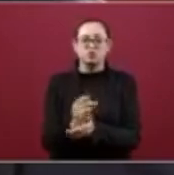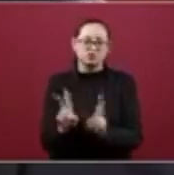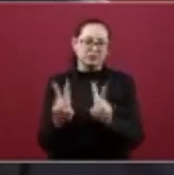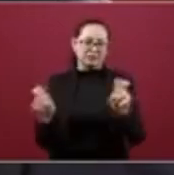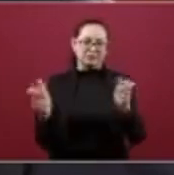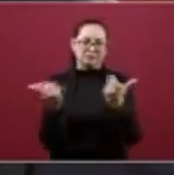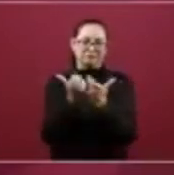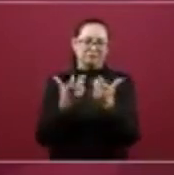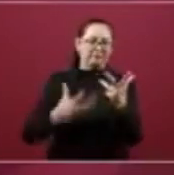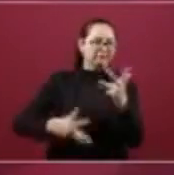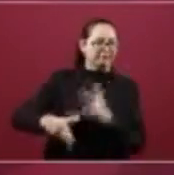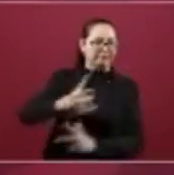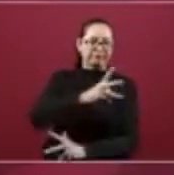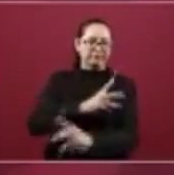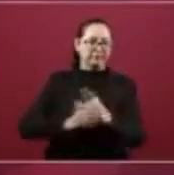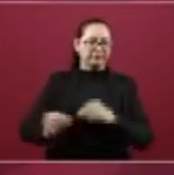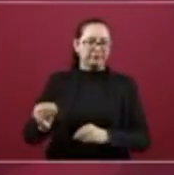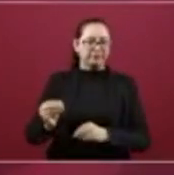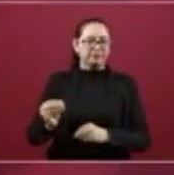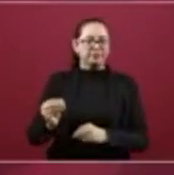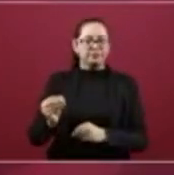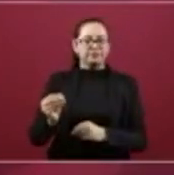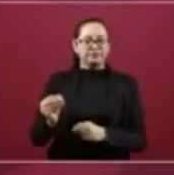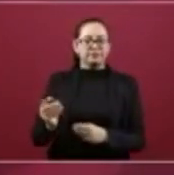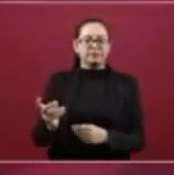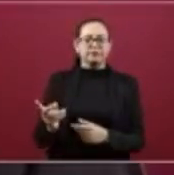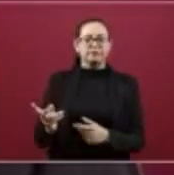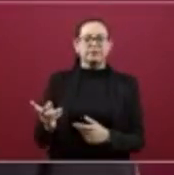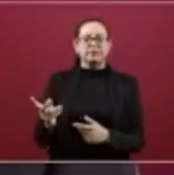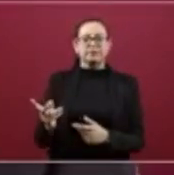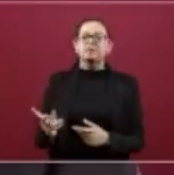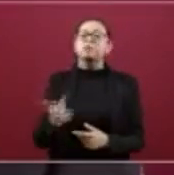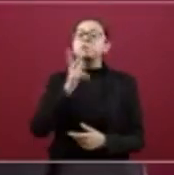económica para que el petróleo